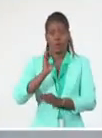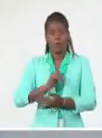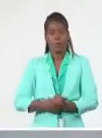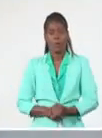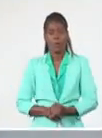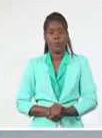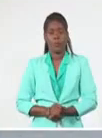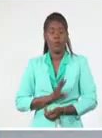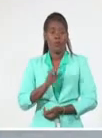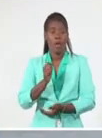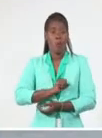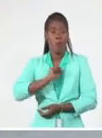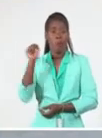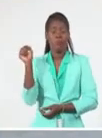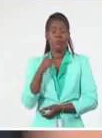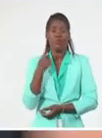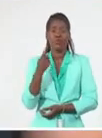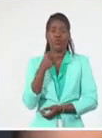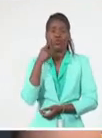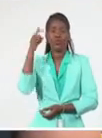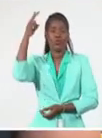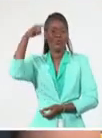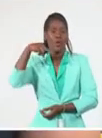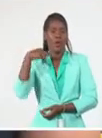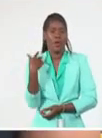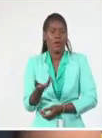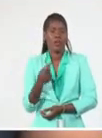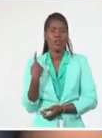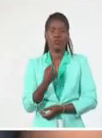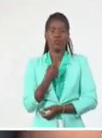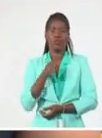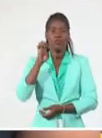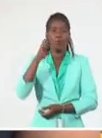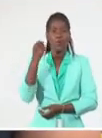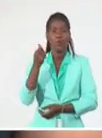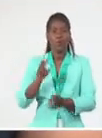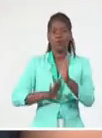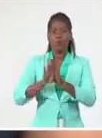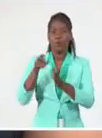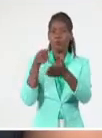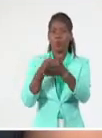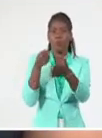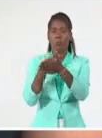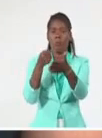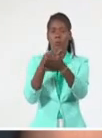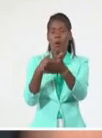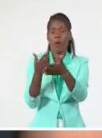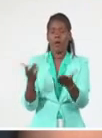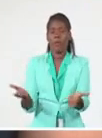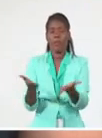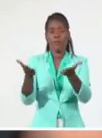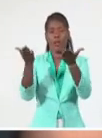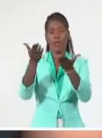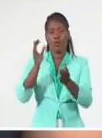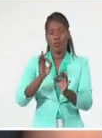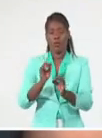también un logro para nosotros que nos vea como un renglón se fundamenta para nuestra economía donde podemos